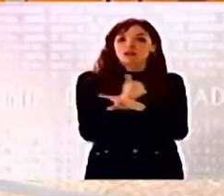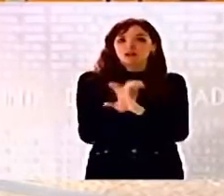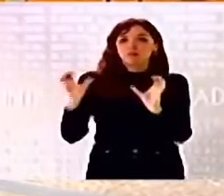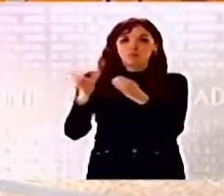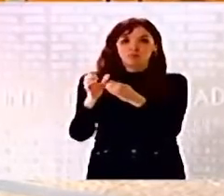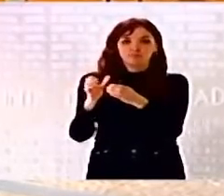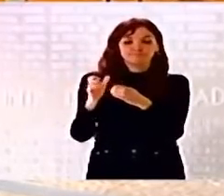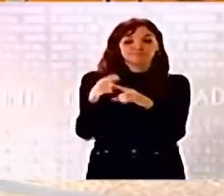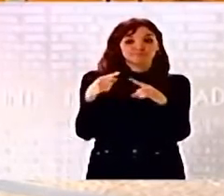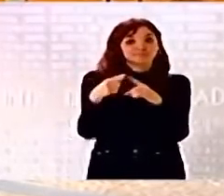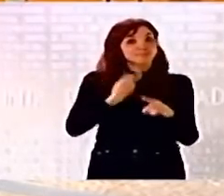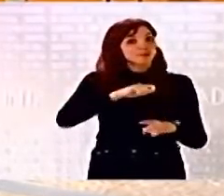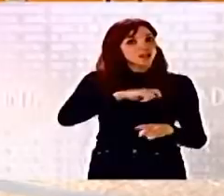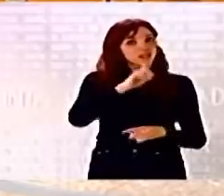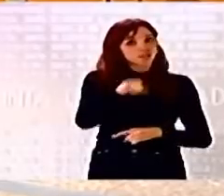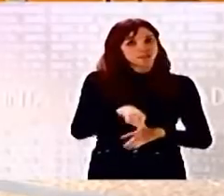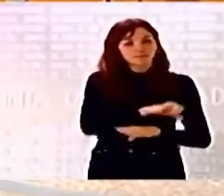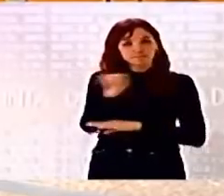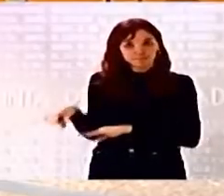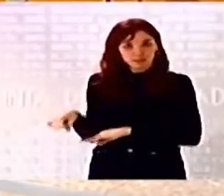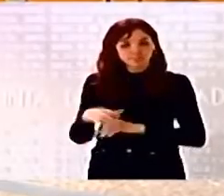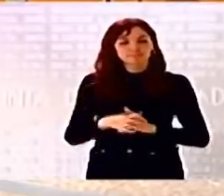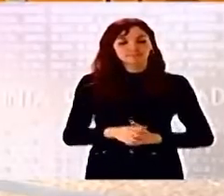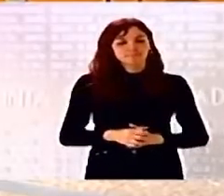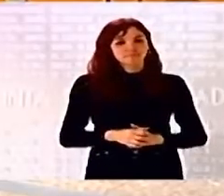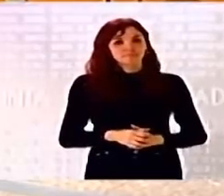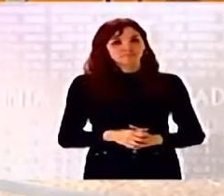encima de la media española,